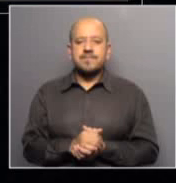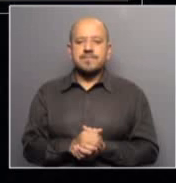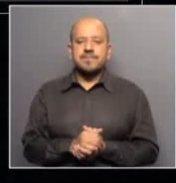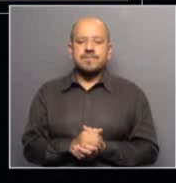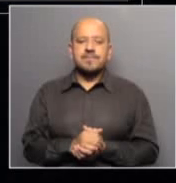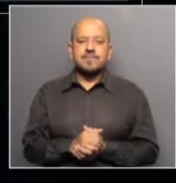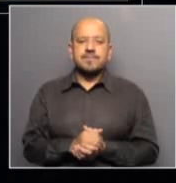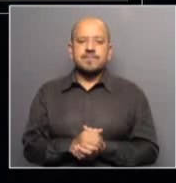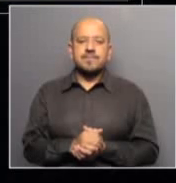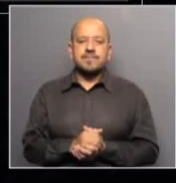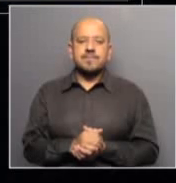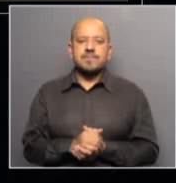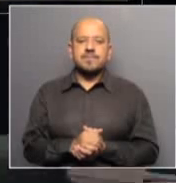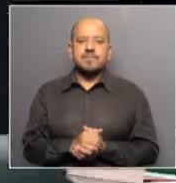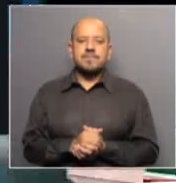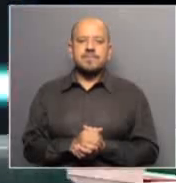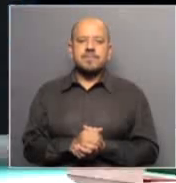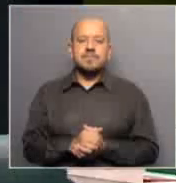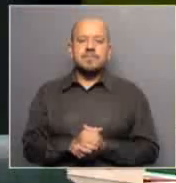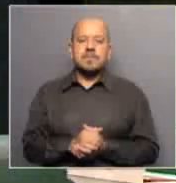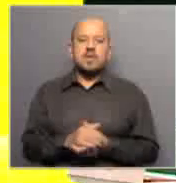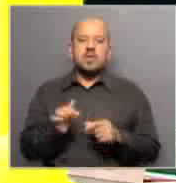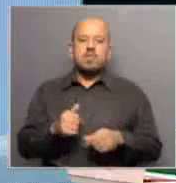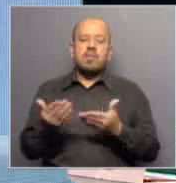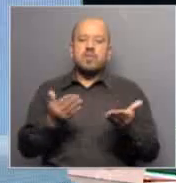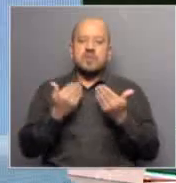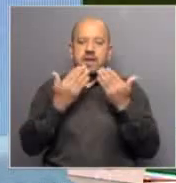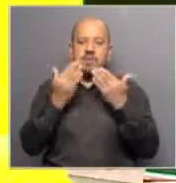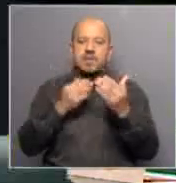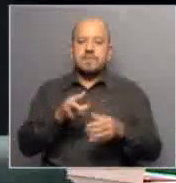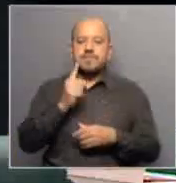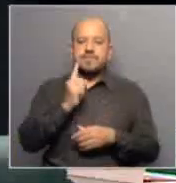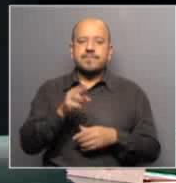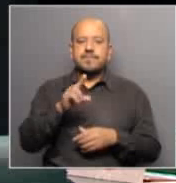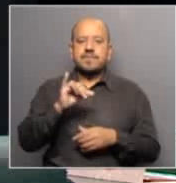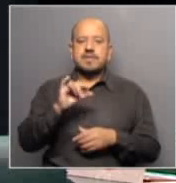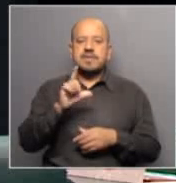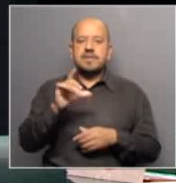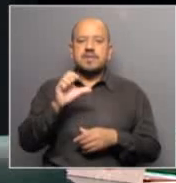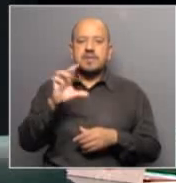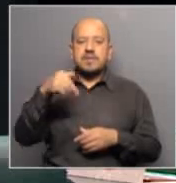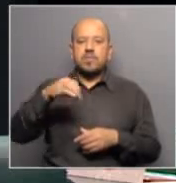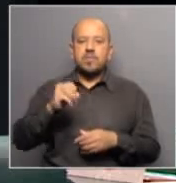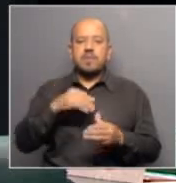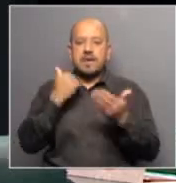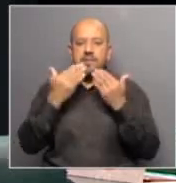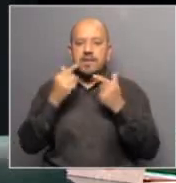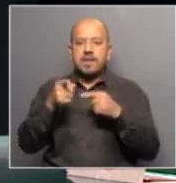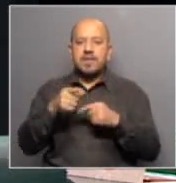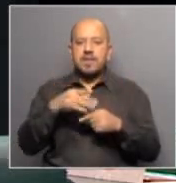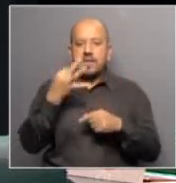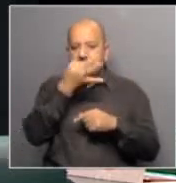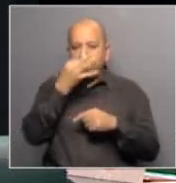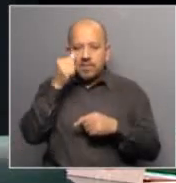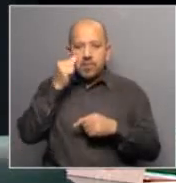Julio. Para el último bloque de La Letra Chica vamos a conversar con Guillermo Garat para hablar específicamente sobre